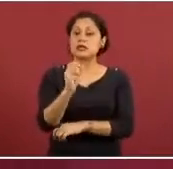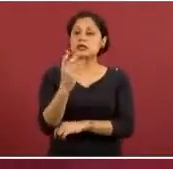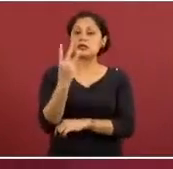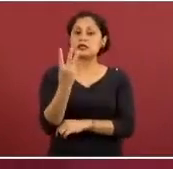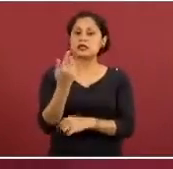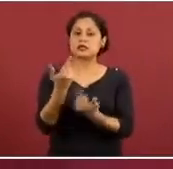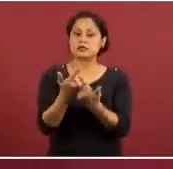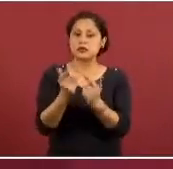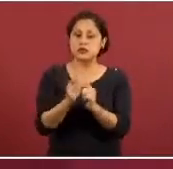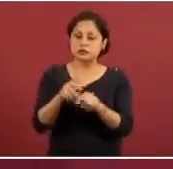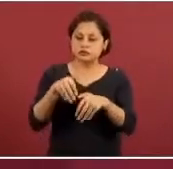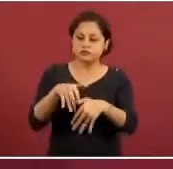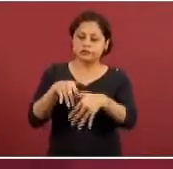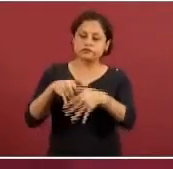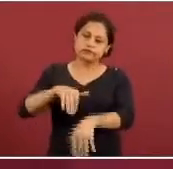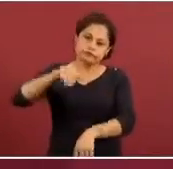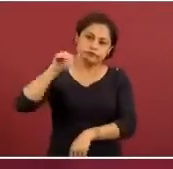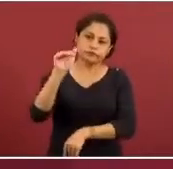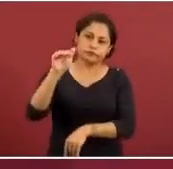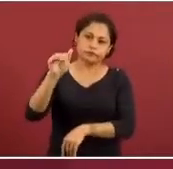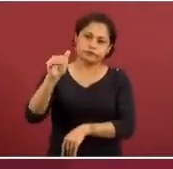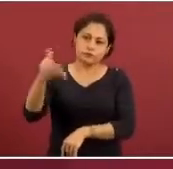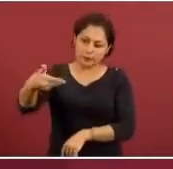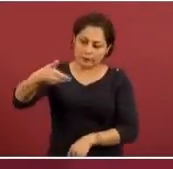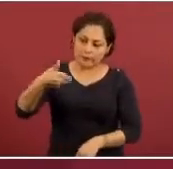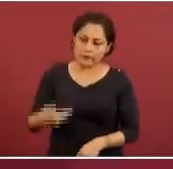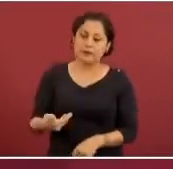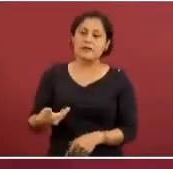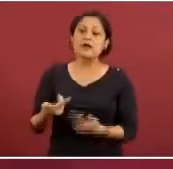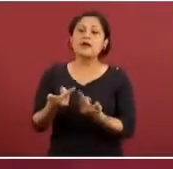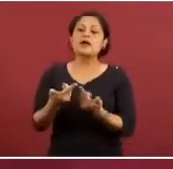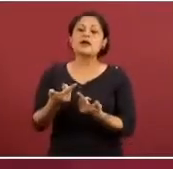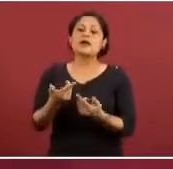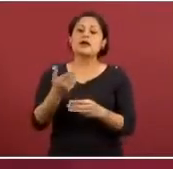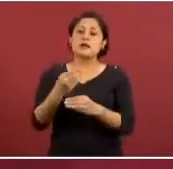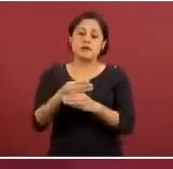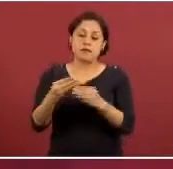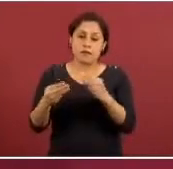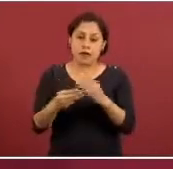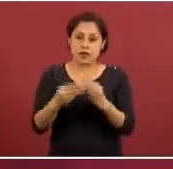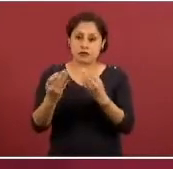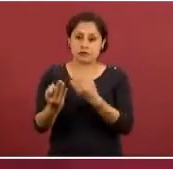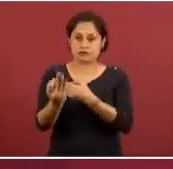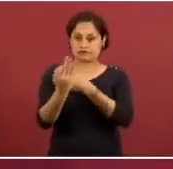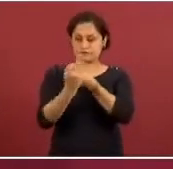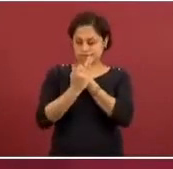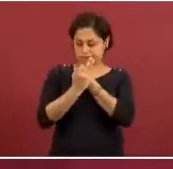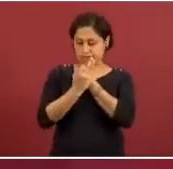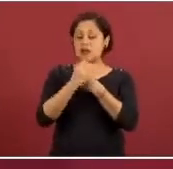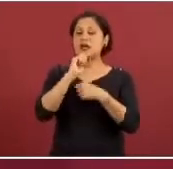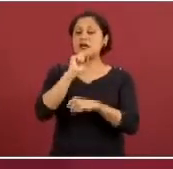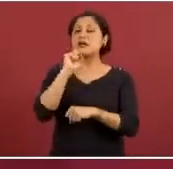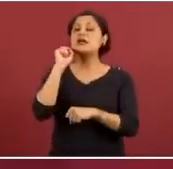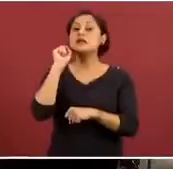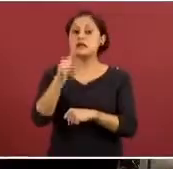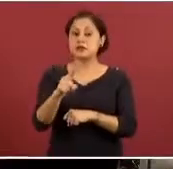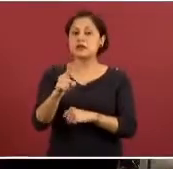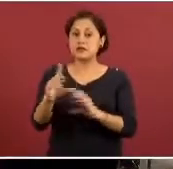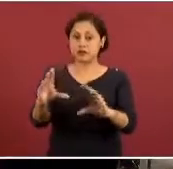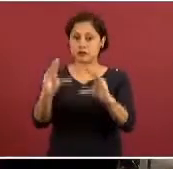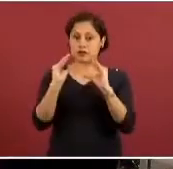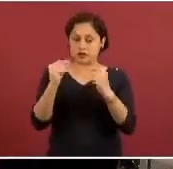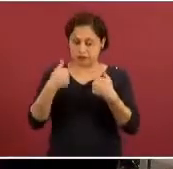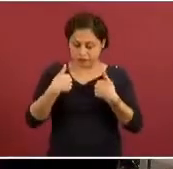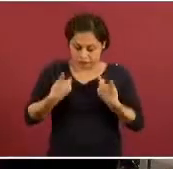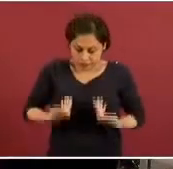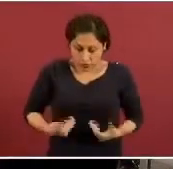justo, equipo de protección personal y suficiente capacitación para salvaguardar su seguridad. En